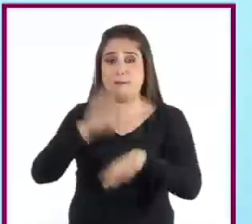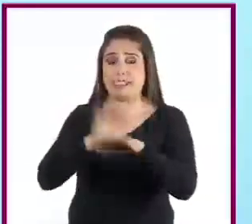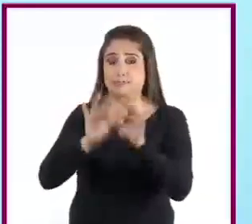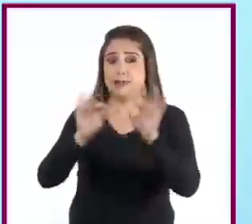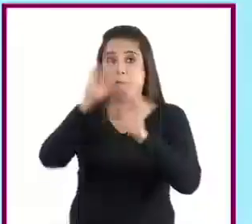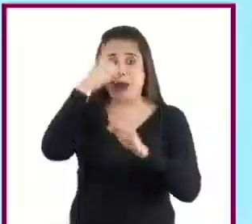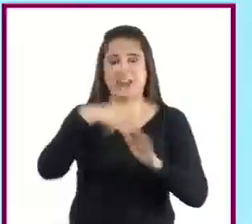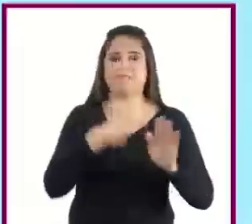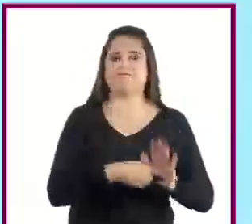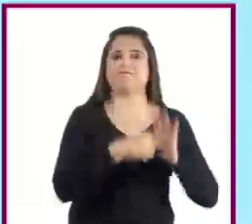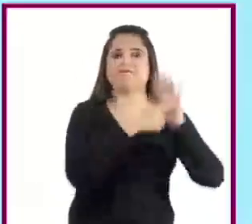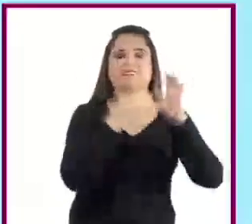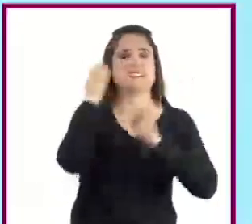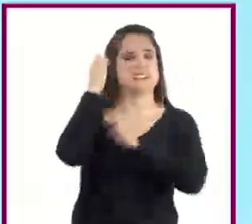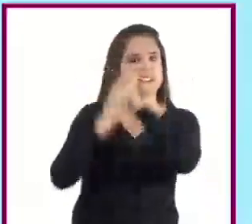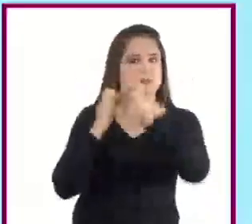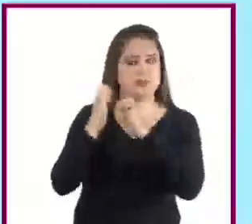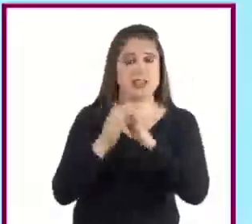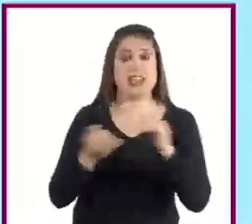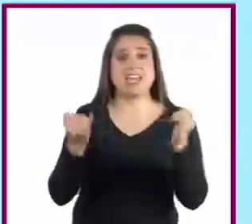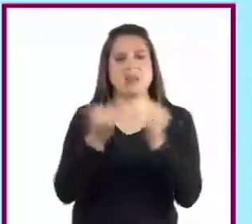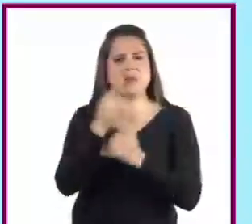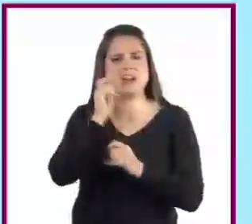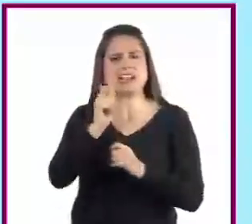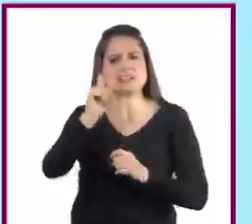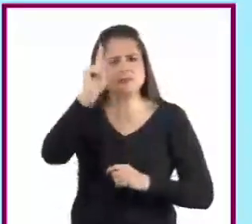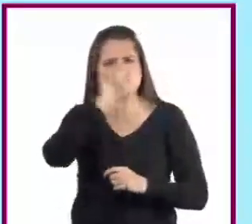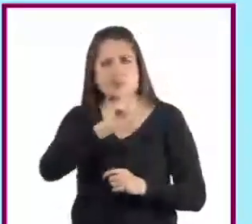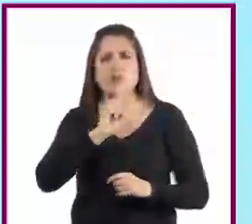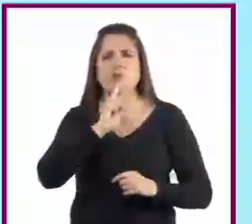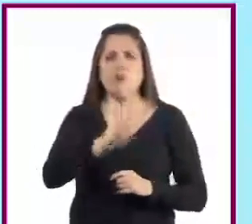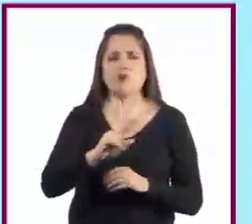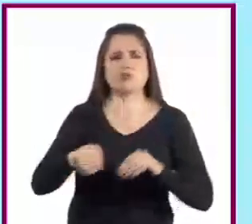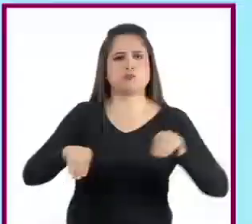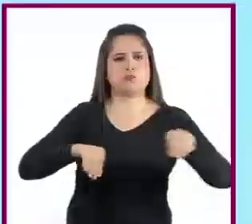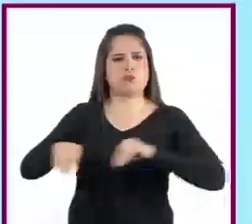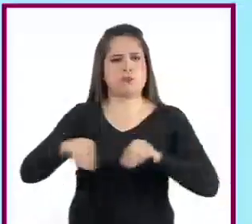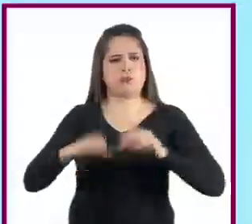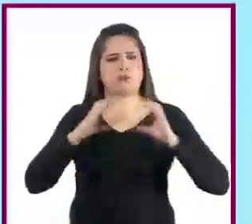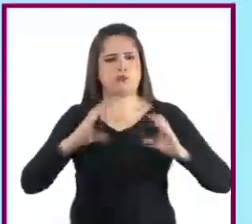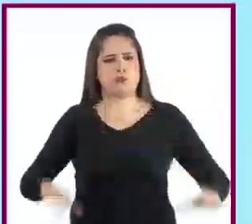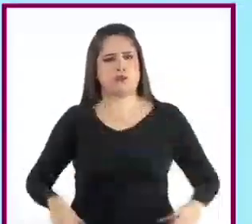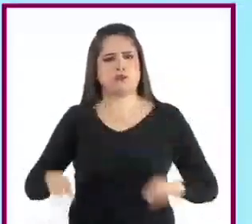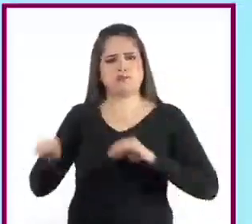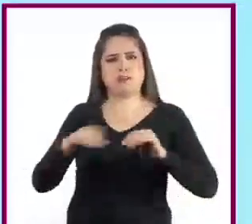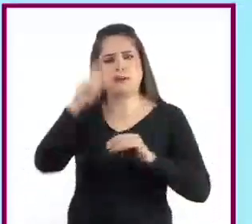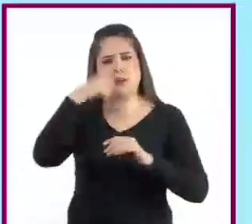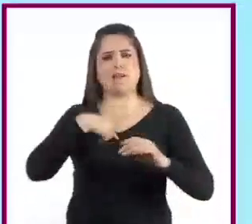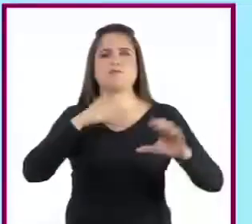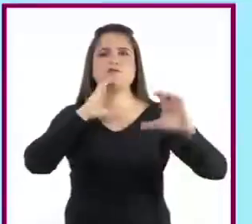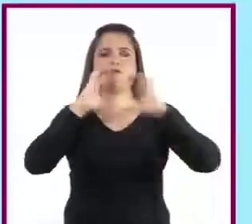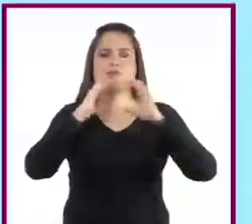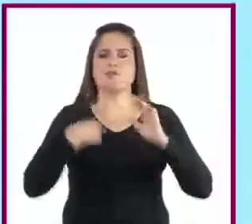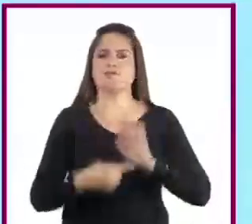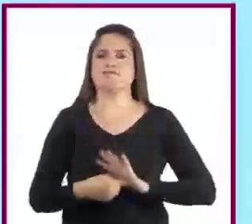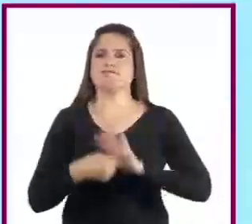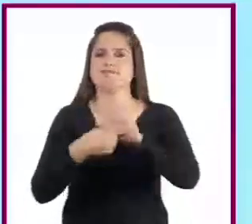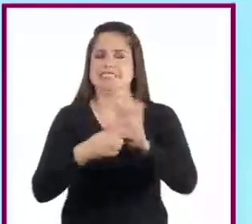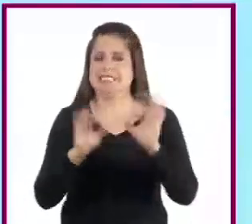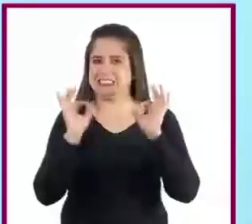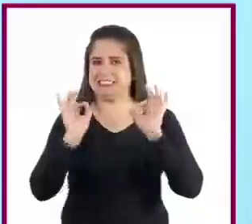exponer. También conocerán tácticas de voz y movimiento corporal que les permitirán comunicarse